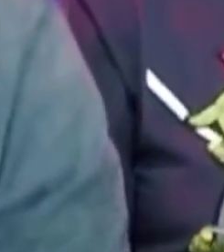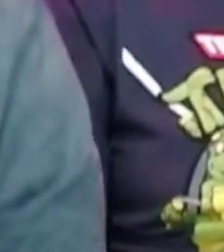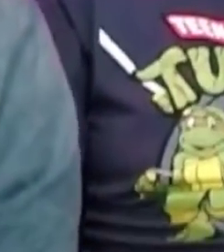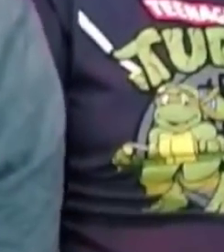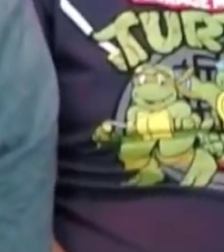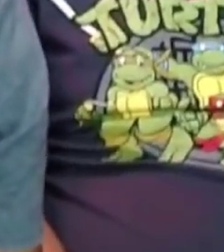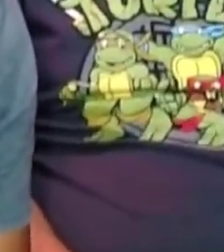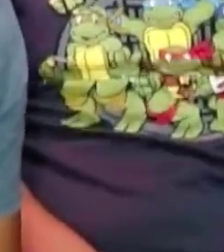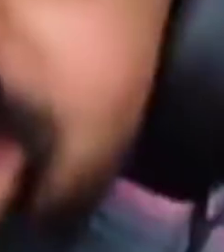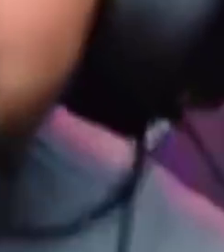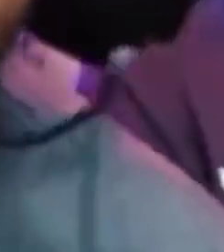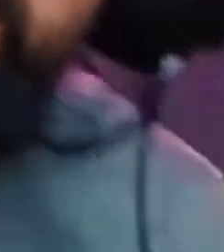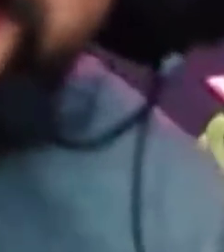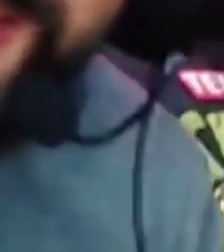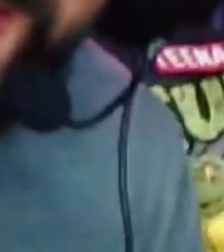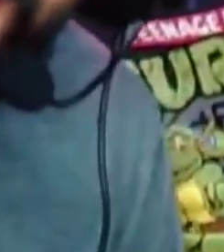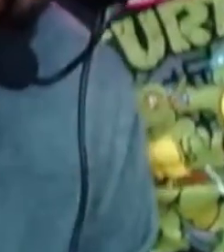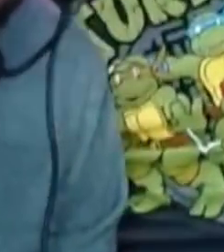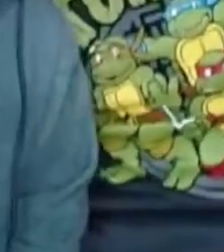mis